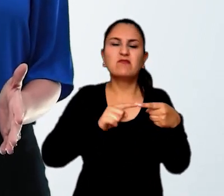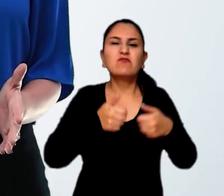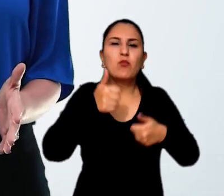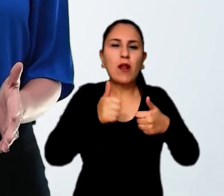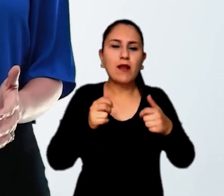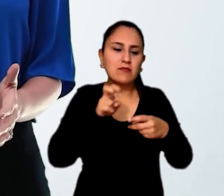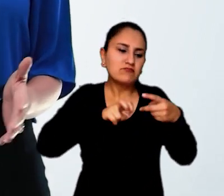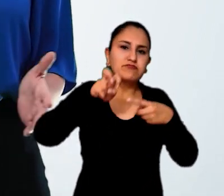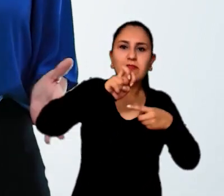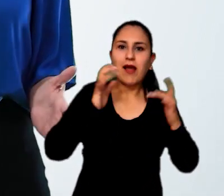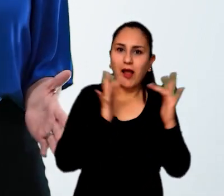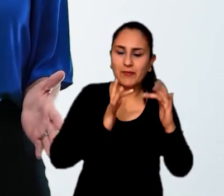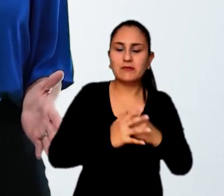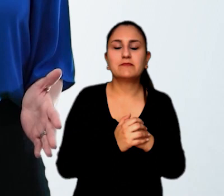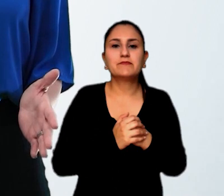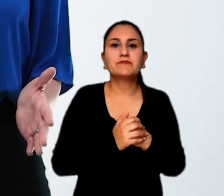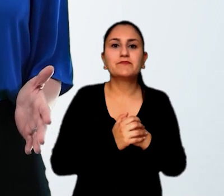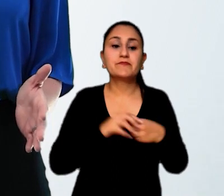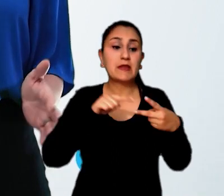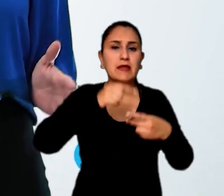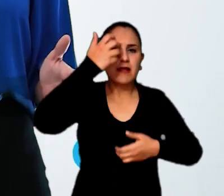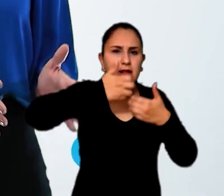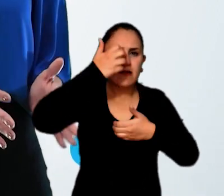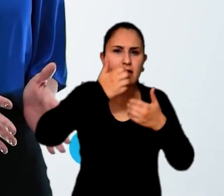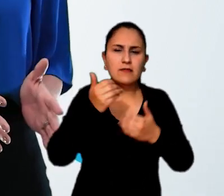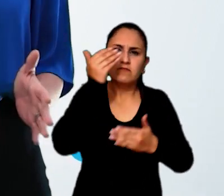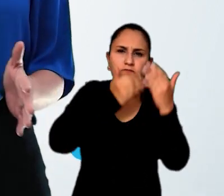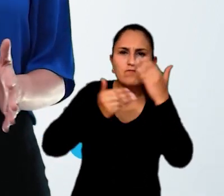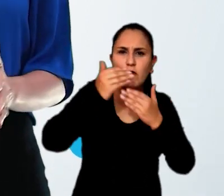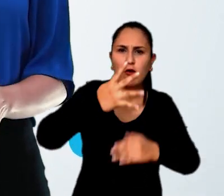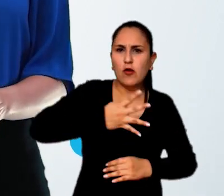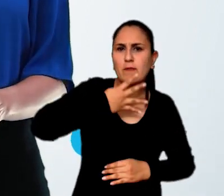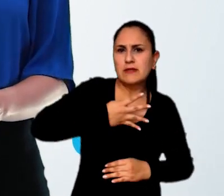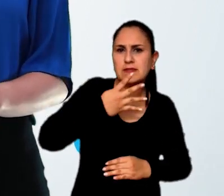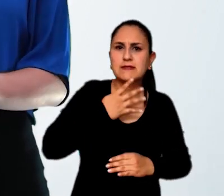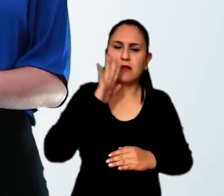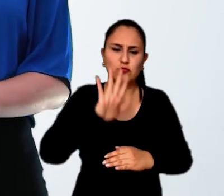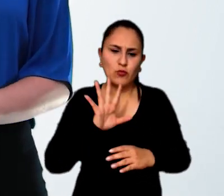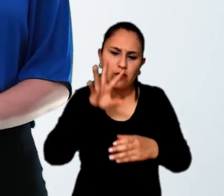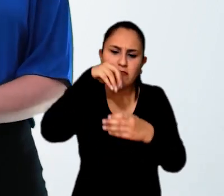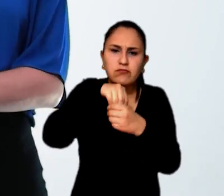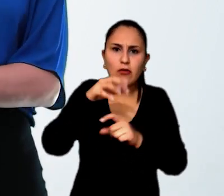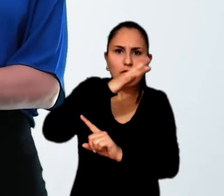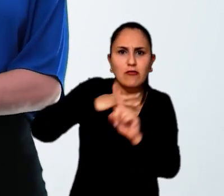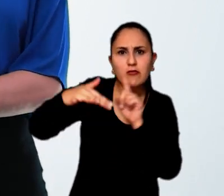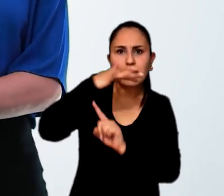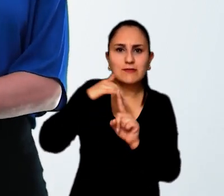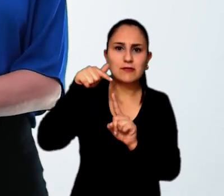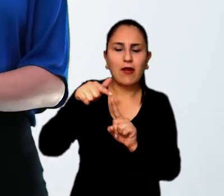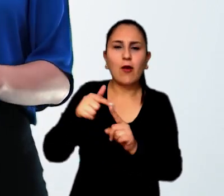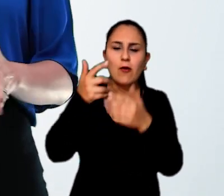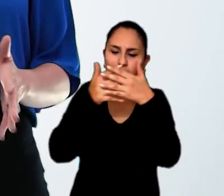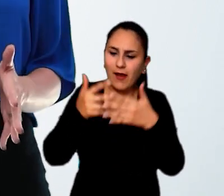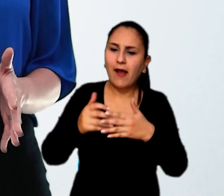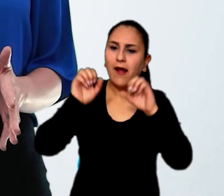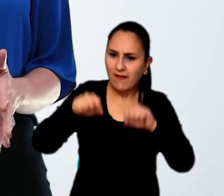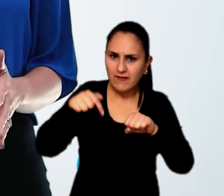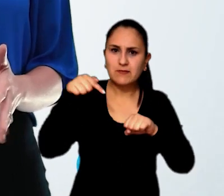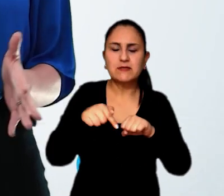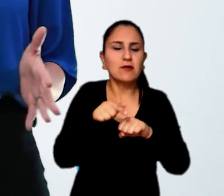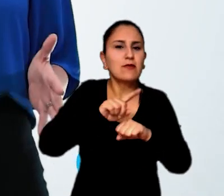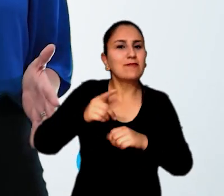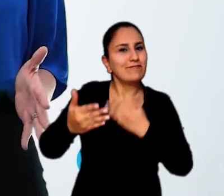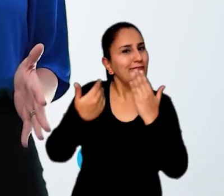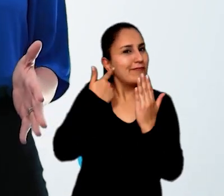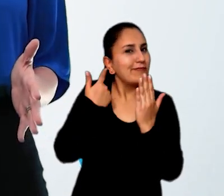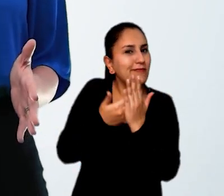al que corresponde los elementos de valoración competencia componente contexto afirmación evidencia